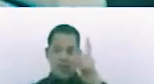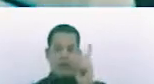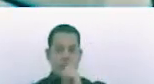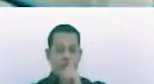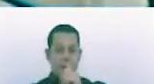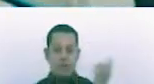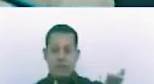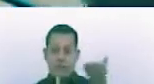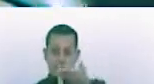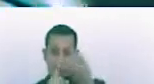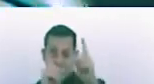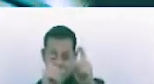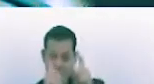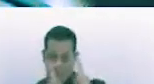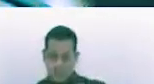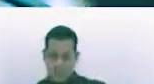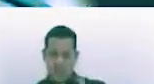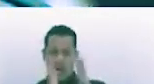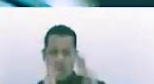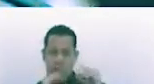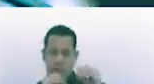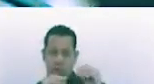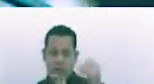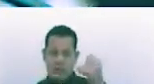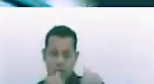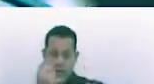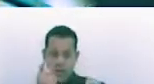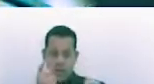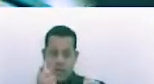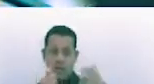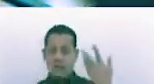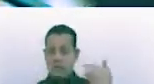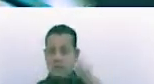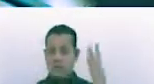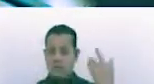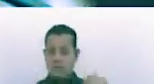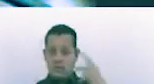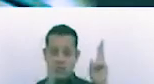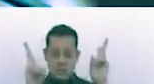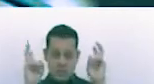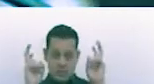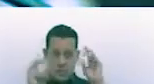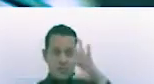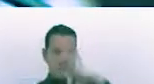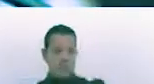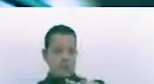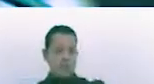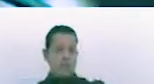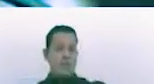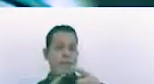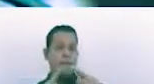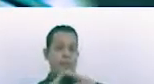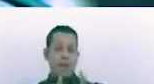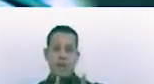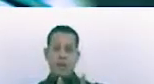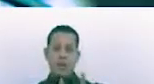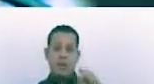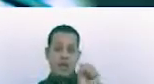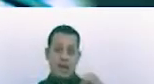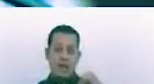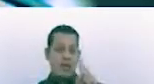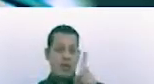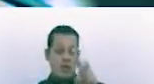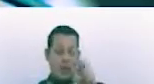den consultorías, para que estén hablando de que al final son los expertos en materia electoral, pero ni siquiera